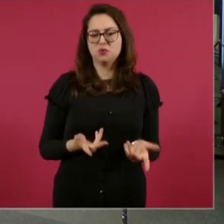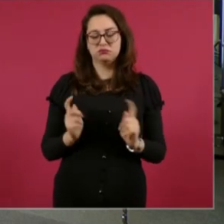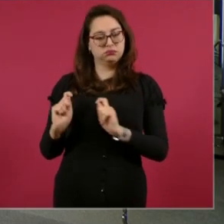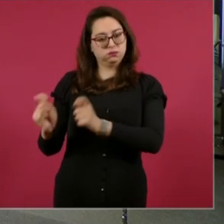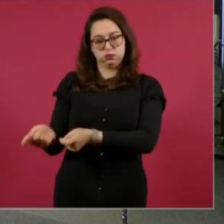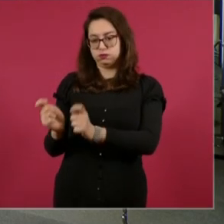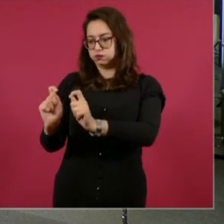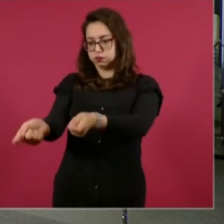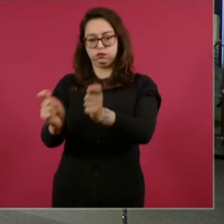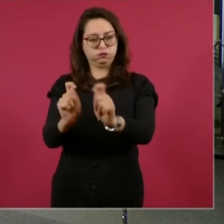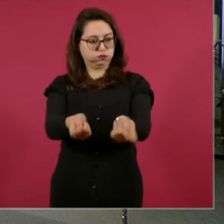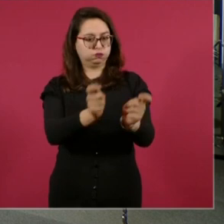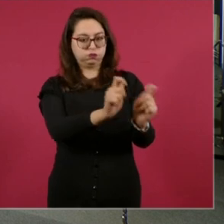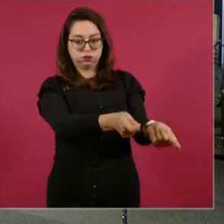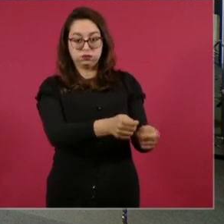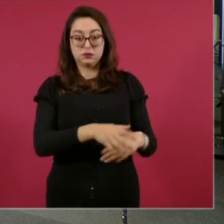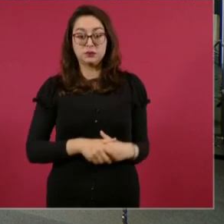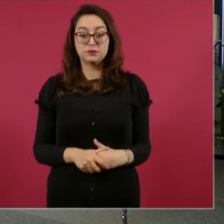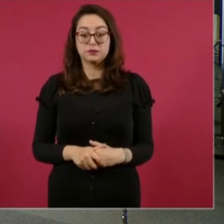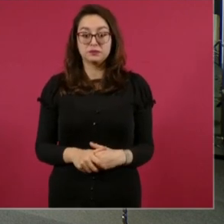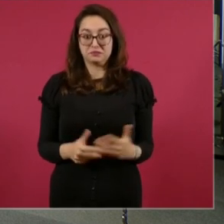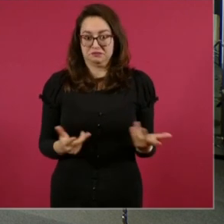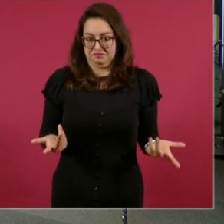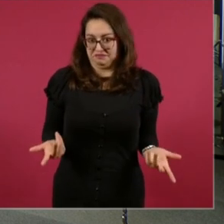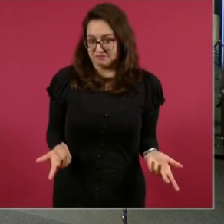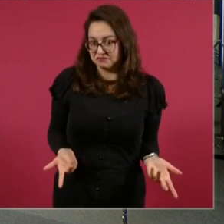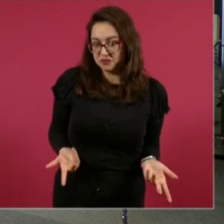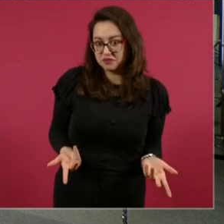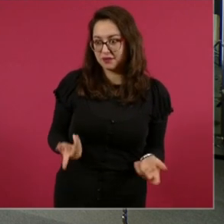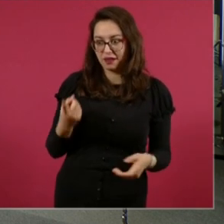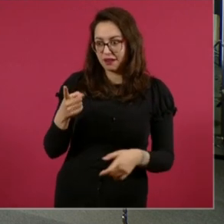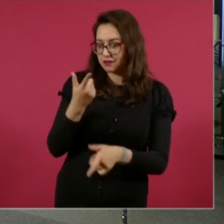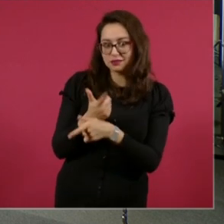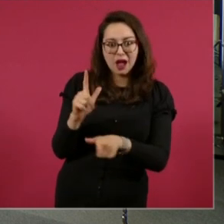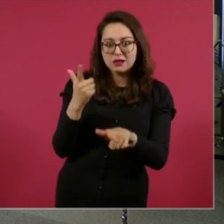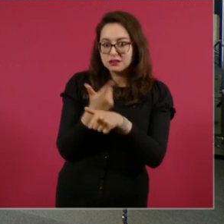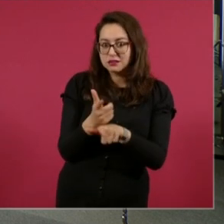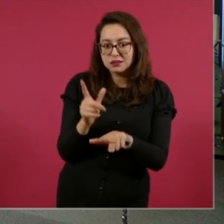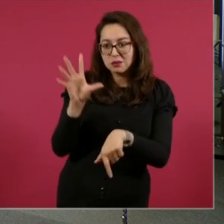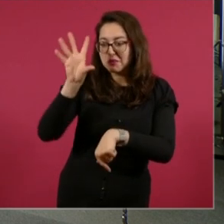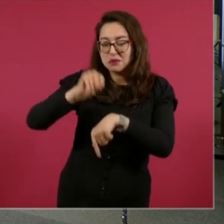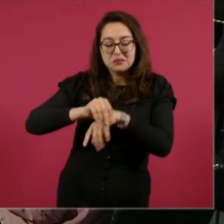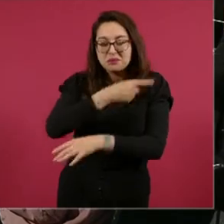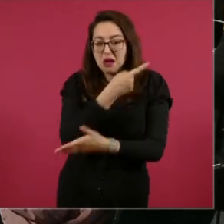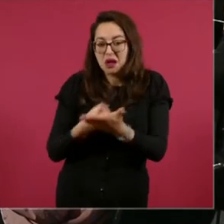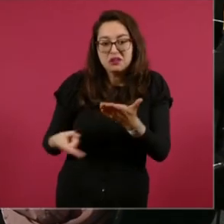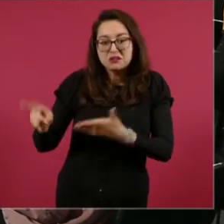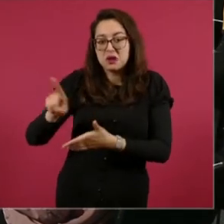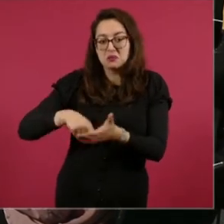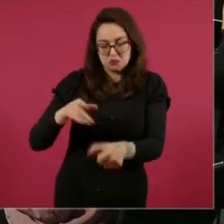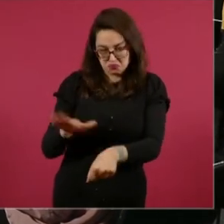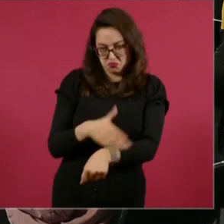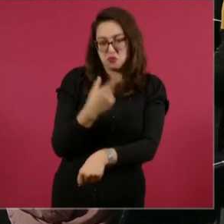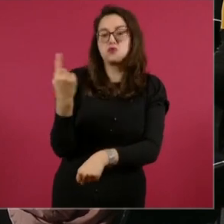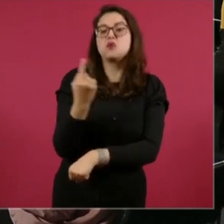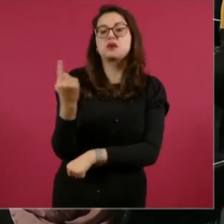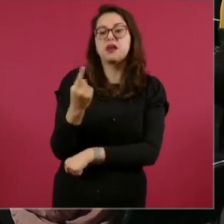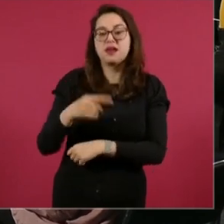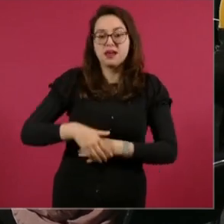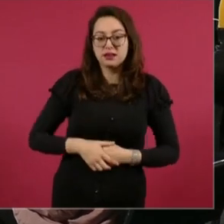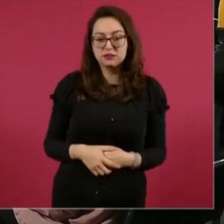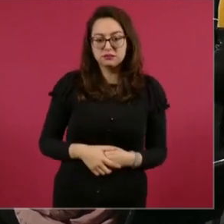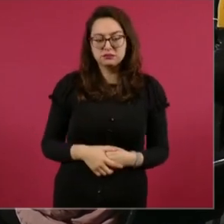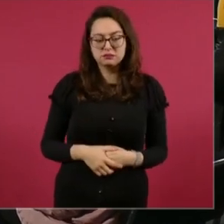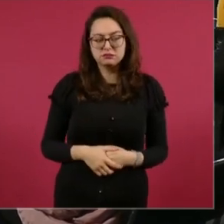Entonces… ¿Y si podrían explicar por qué se les quitó la concesión a esta empresa Comfort? Pues